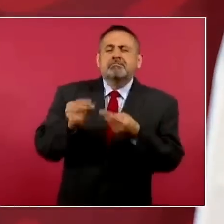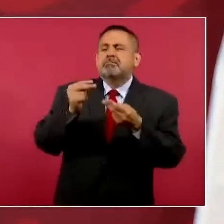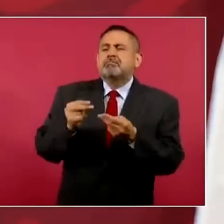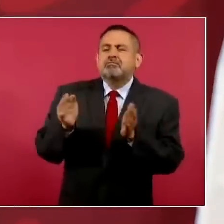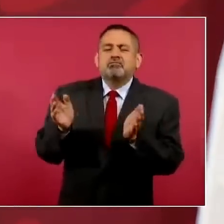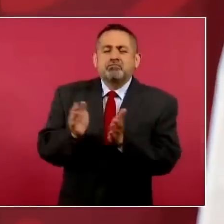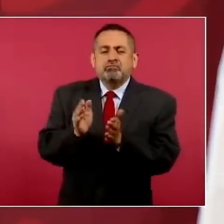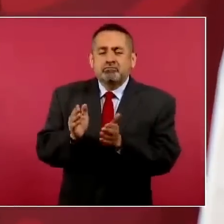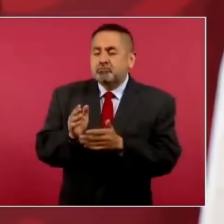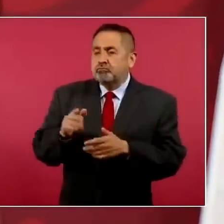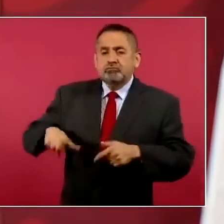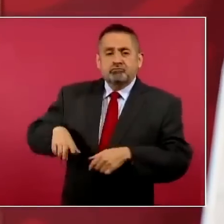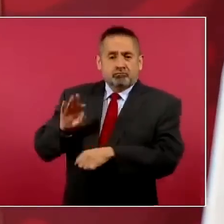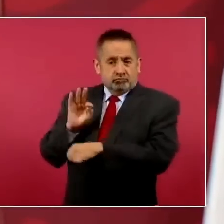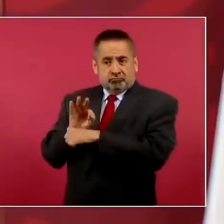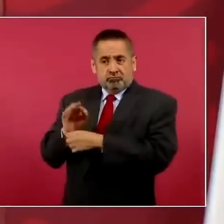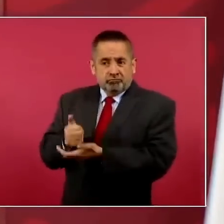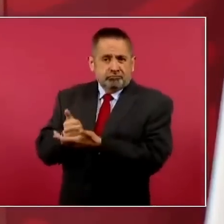lo rescate.